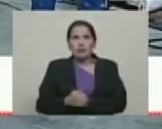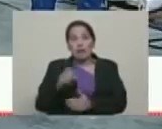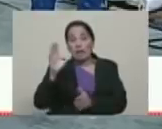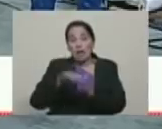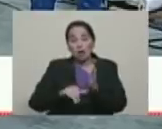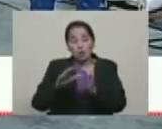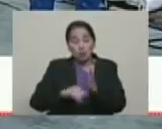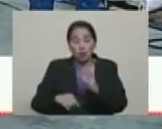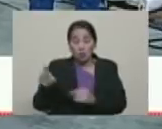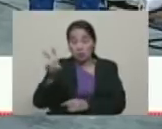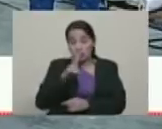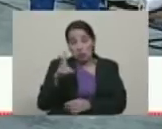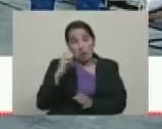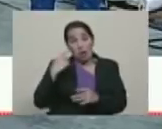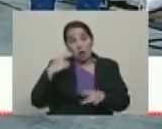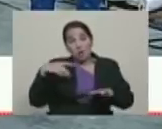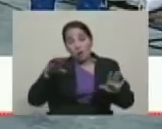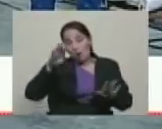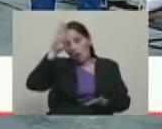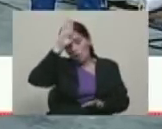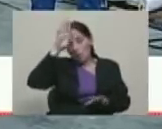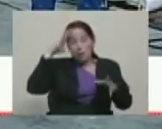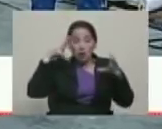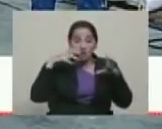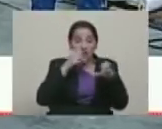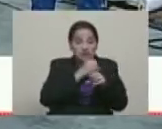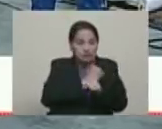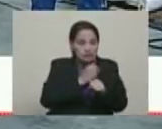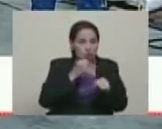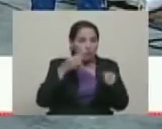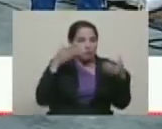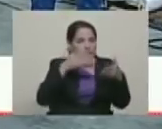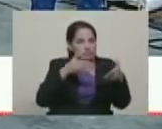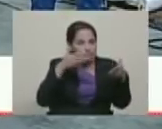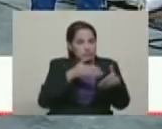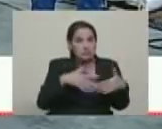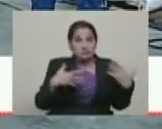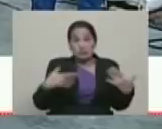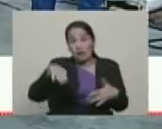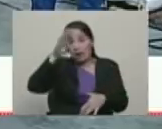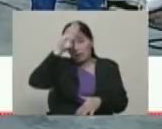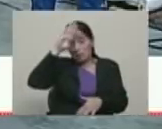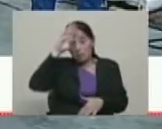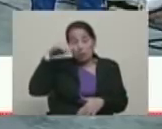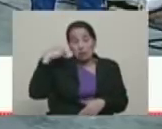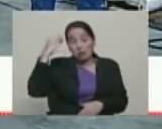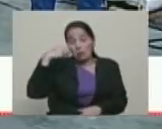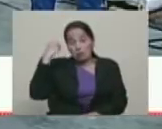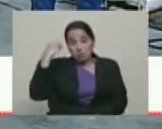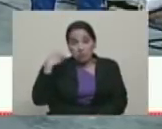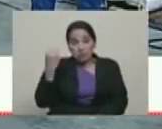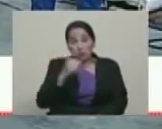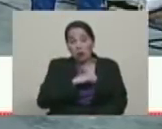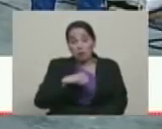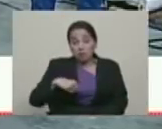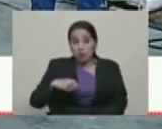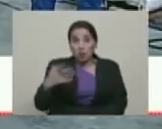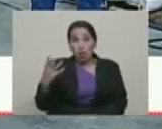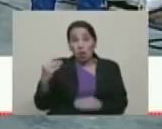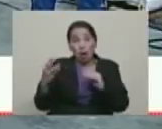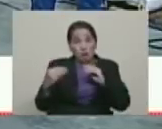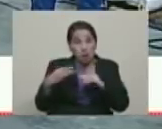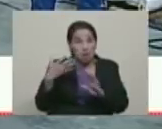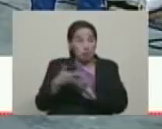habrá confesado al Papa entonces, Francisco, Papa Francisco. Me imagino la conversación en privada, pero seguro que él